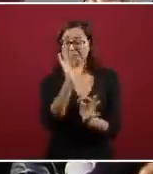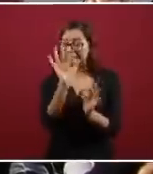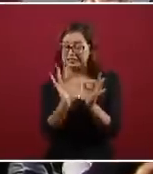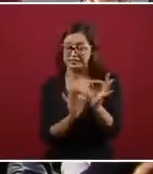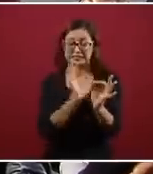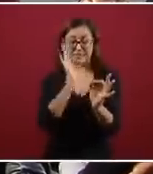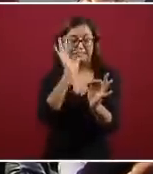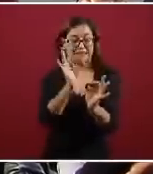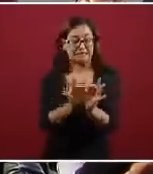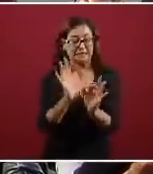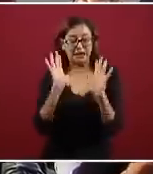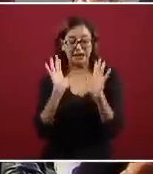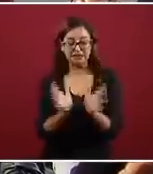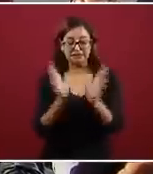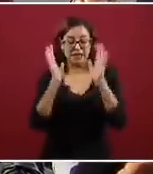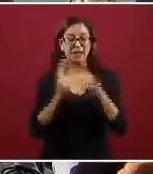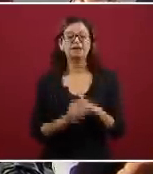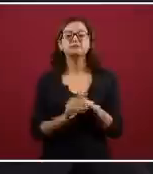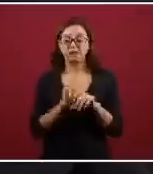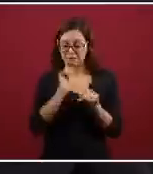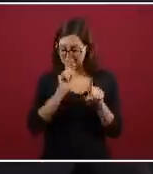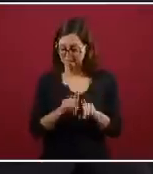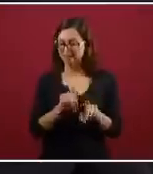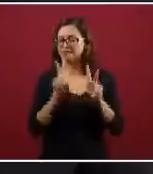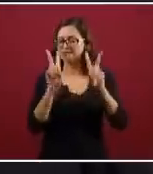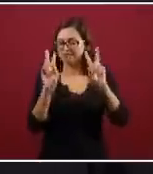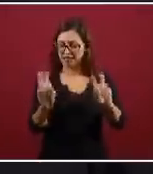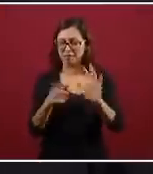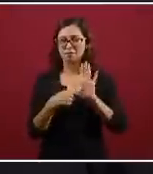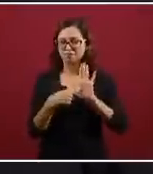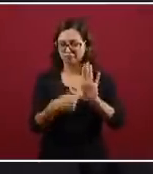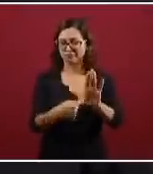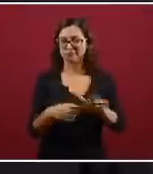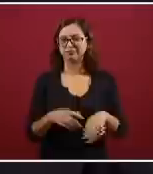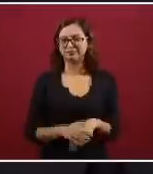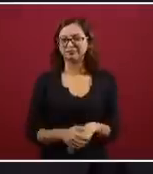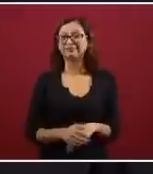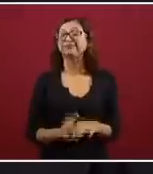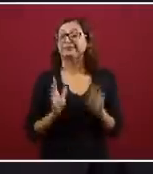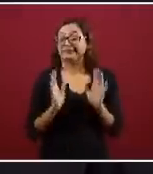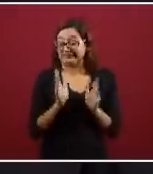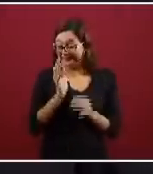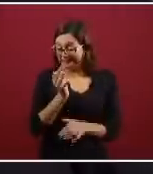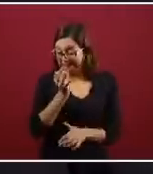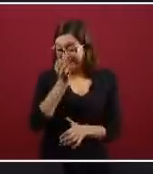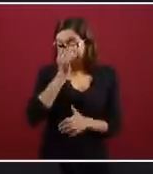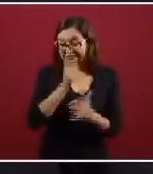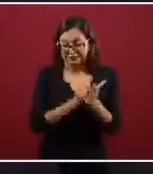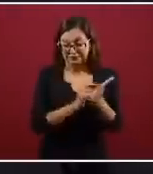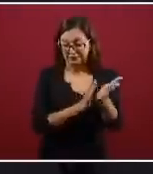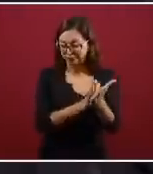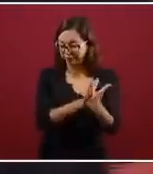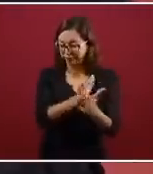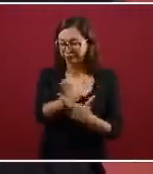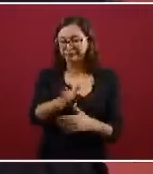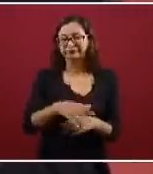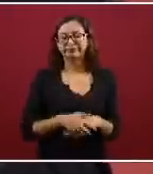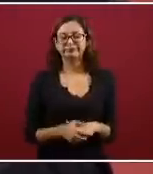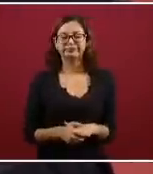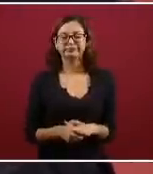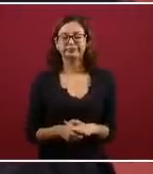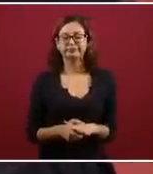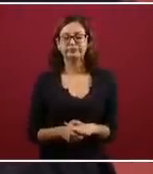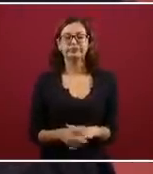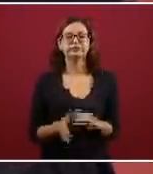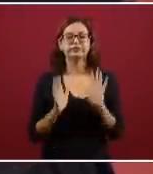donde trato estos temas. O sea, ya. Y ya hablé con